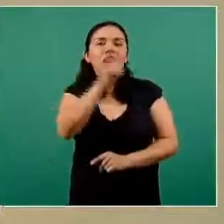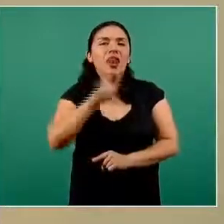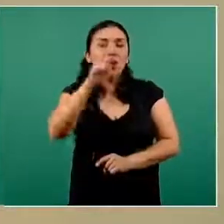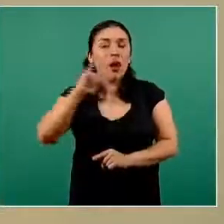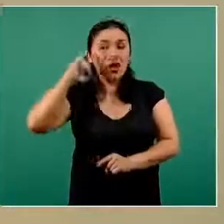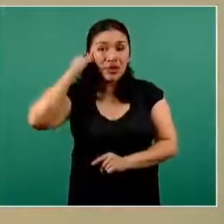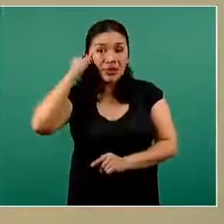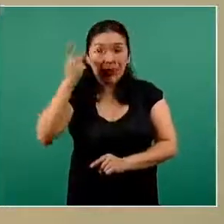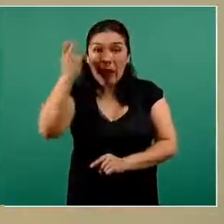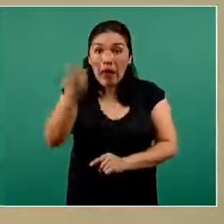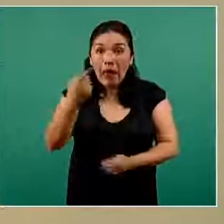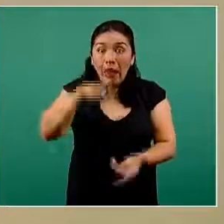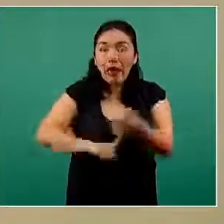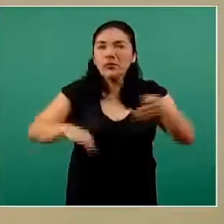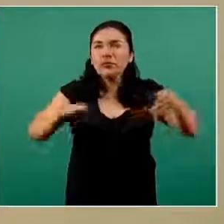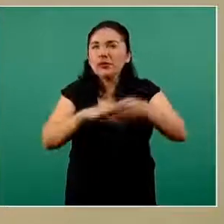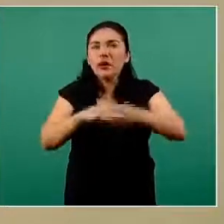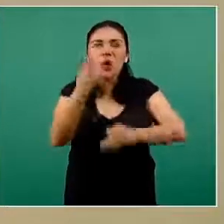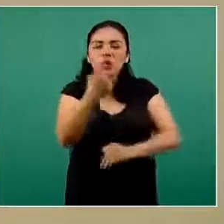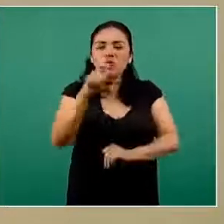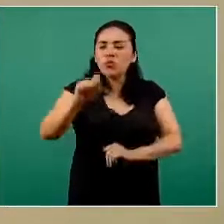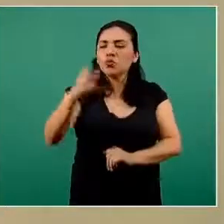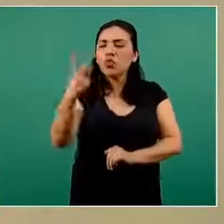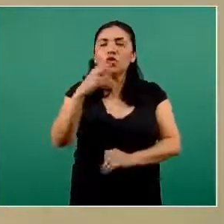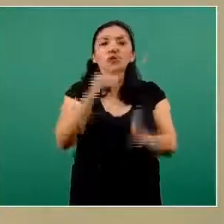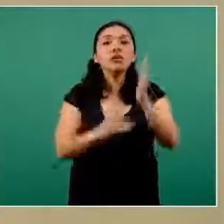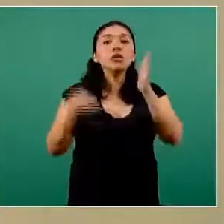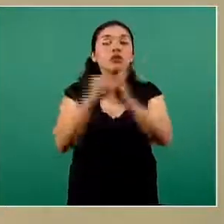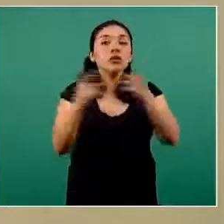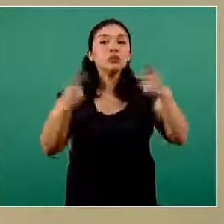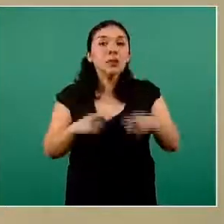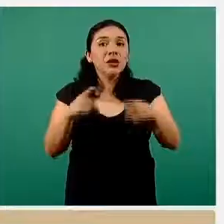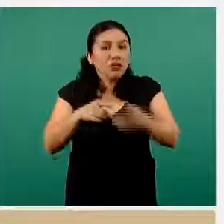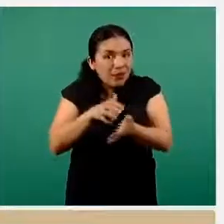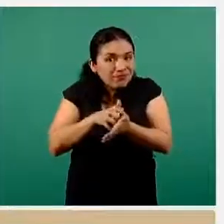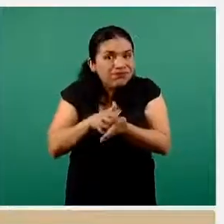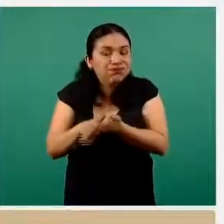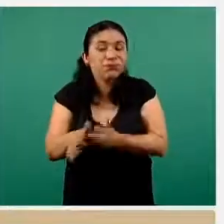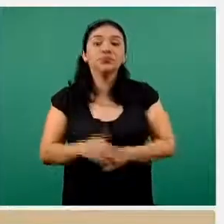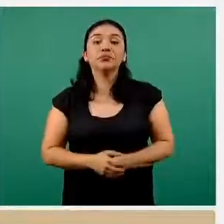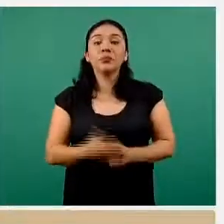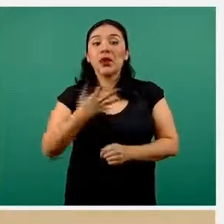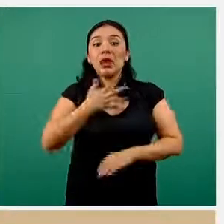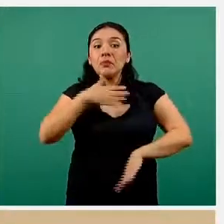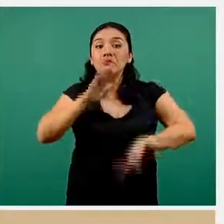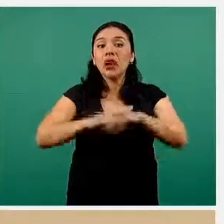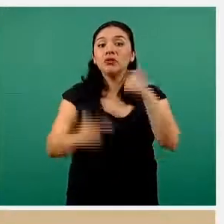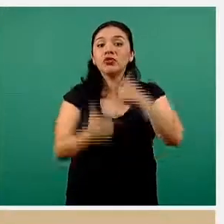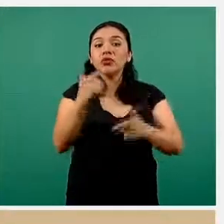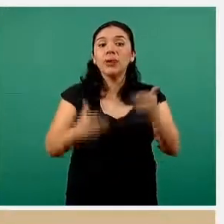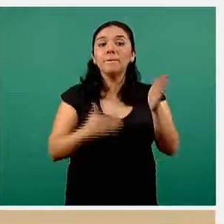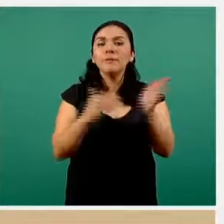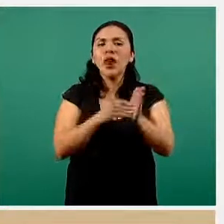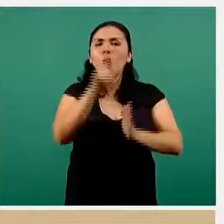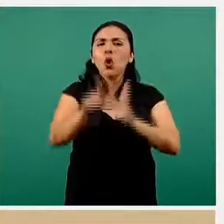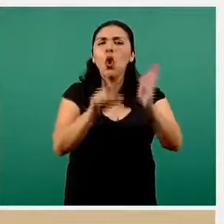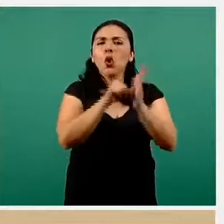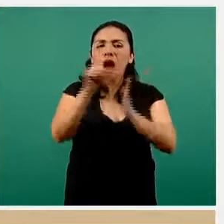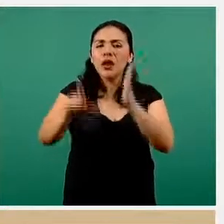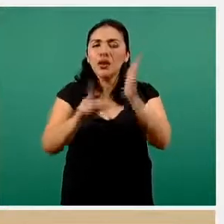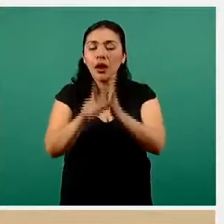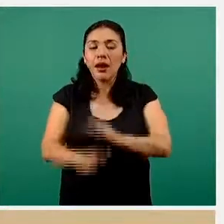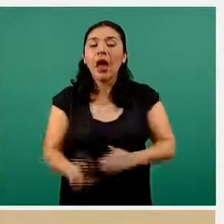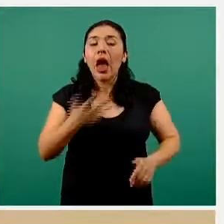indígena. Eso significa alrededor de 1.2 millones de personas. Tenemos más de 12,000 localidades, tenemos